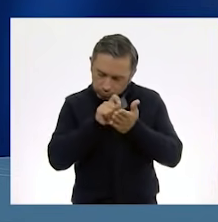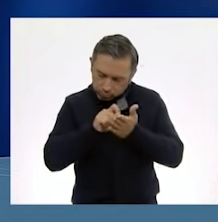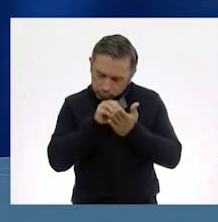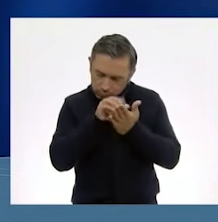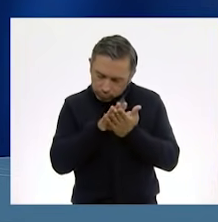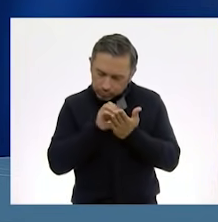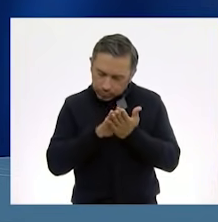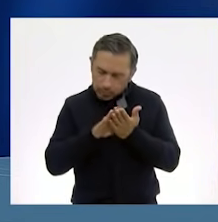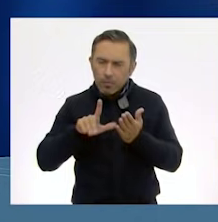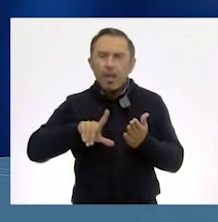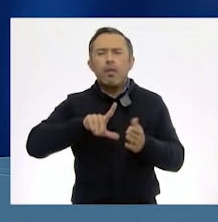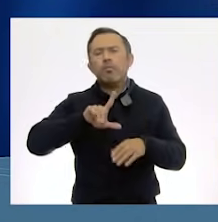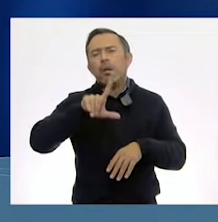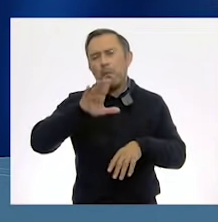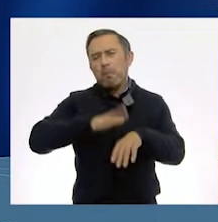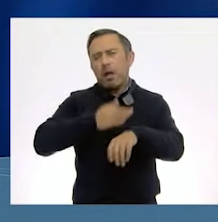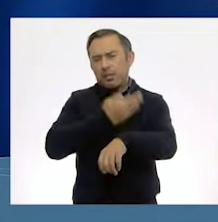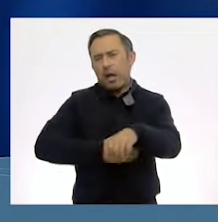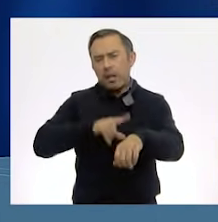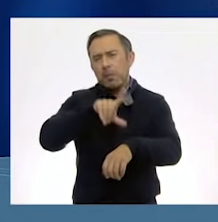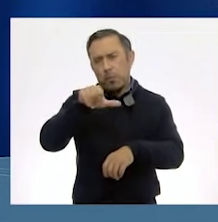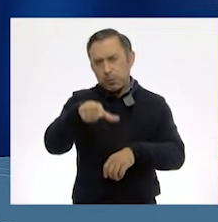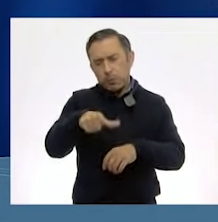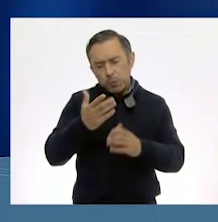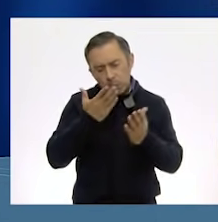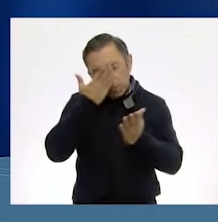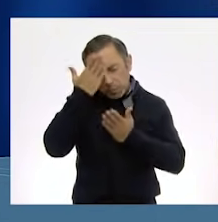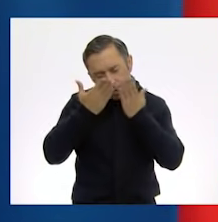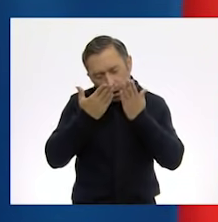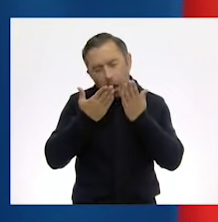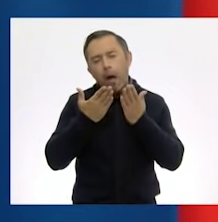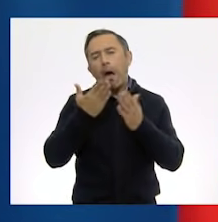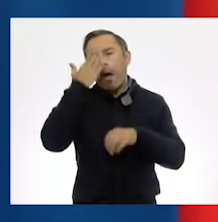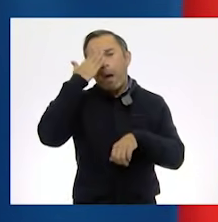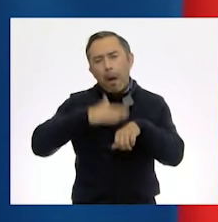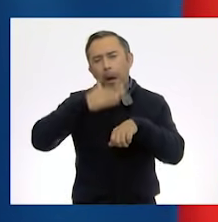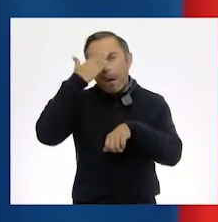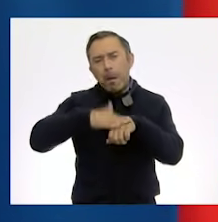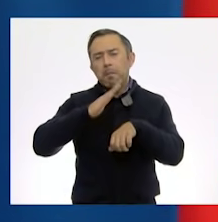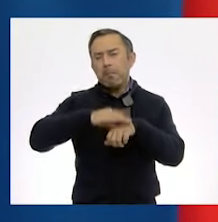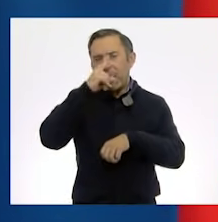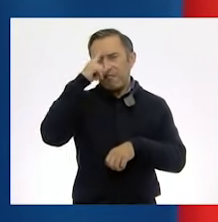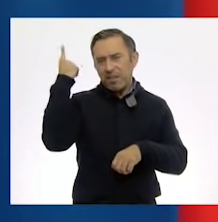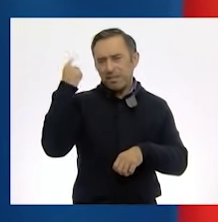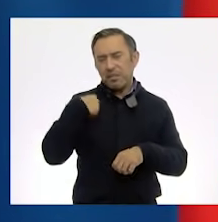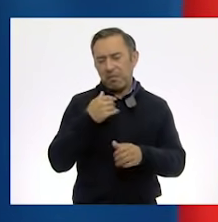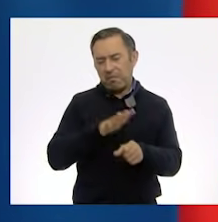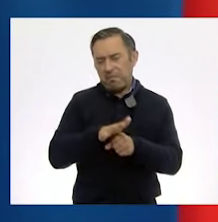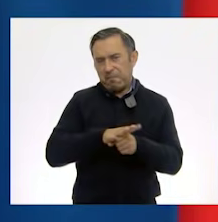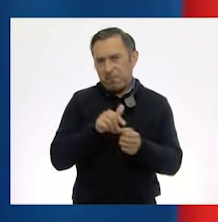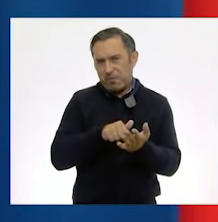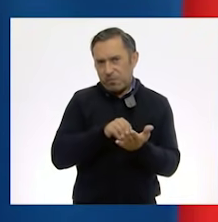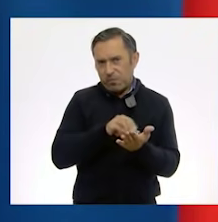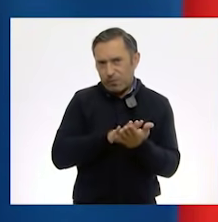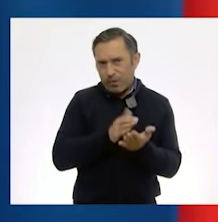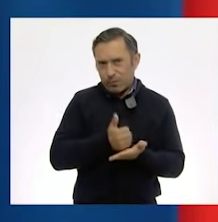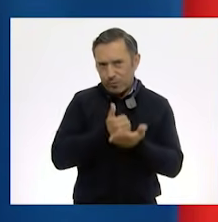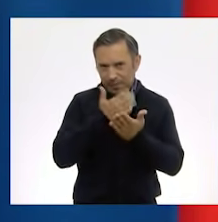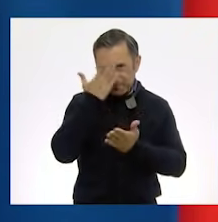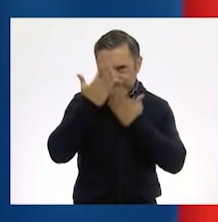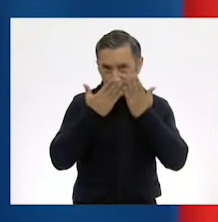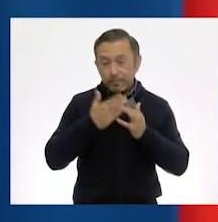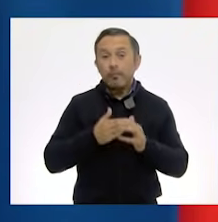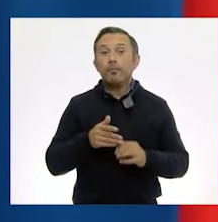fácil y puedas repasar todos los conceptos. Y es muy interesante comprender cómo estos cuerpos de agua permitieron a